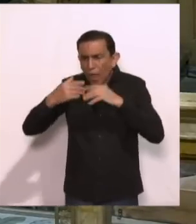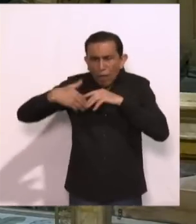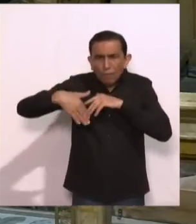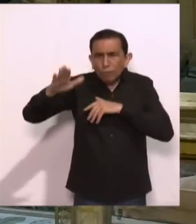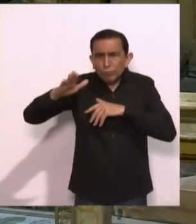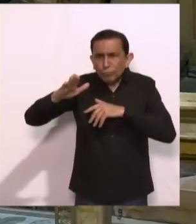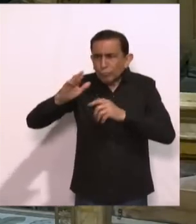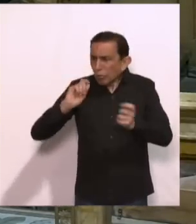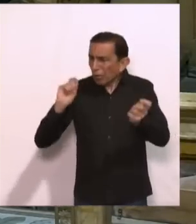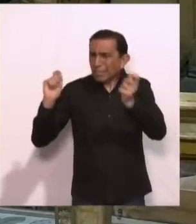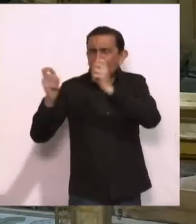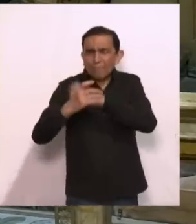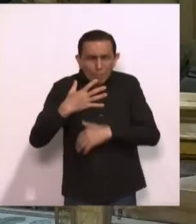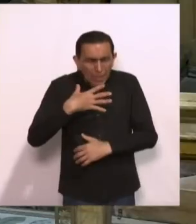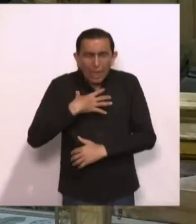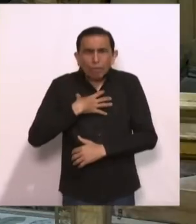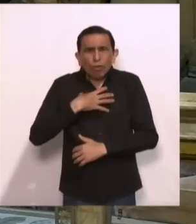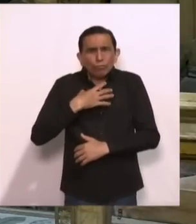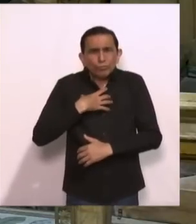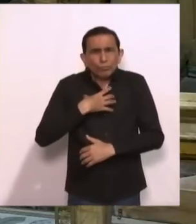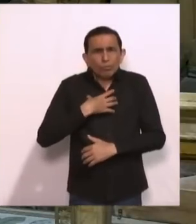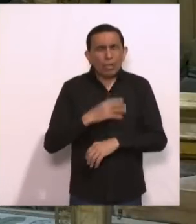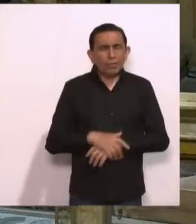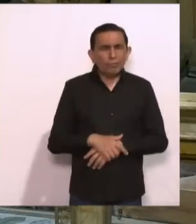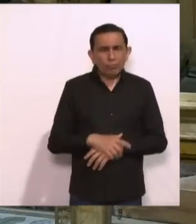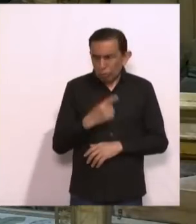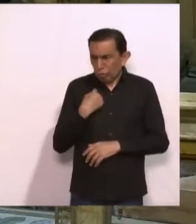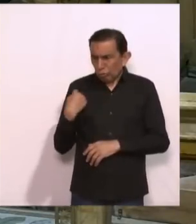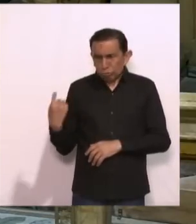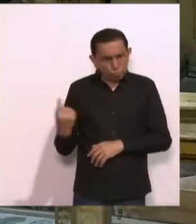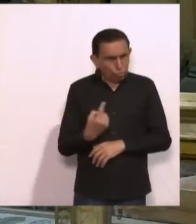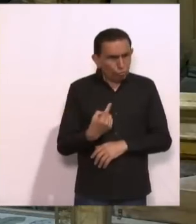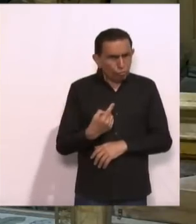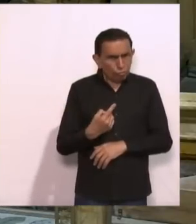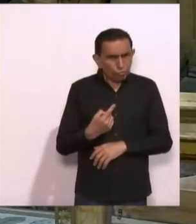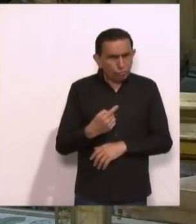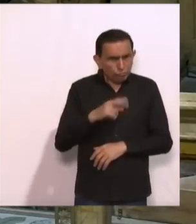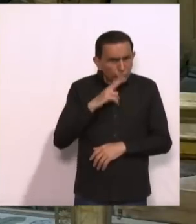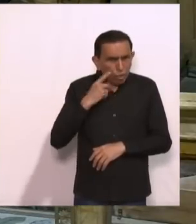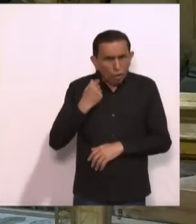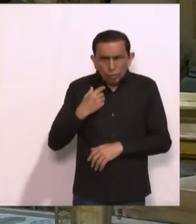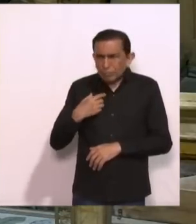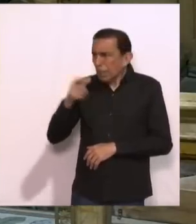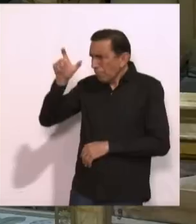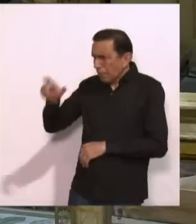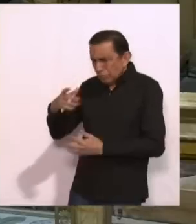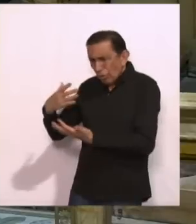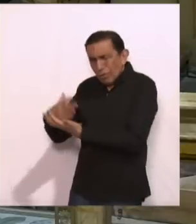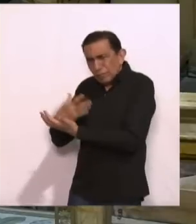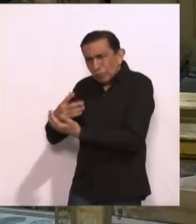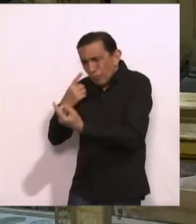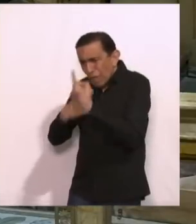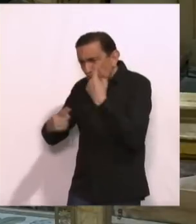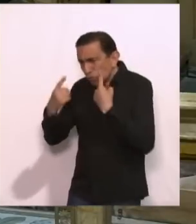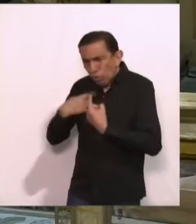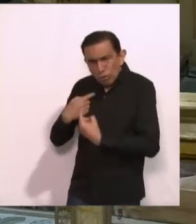serán consolados. Que nosotros, hermanas y hermanos, seamos consuelo de aquellos que